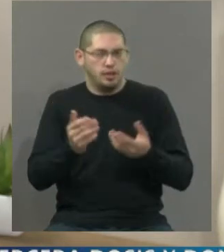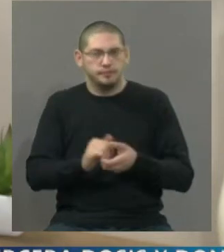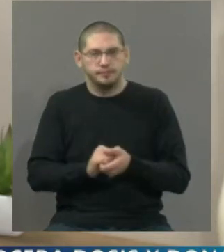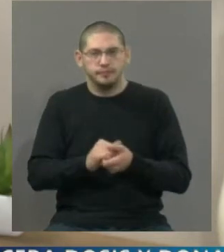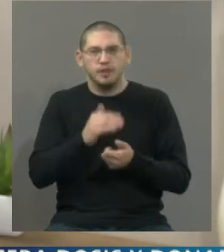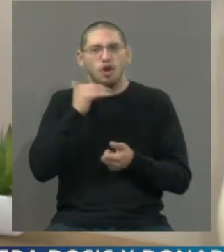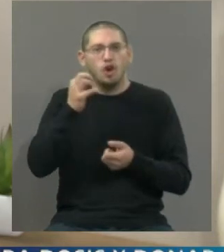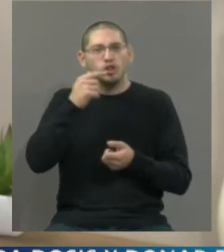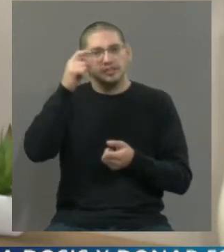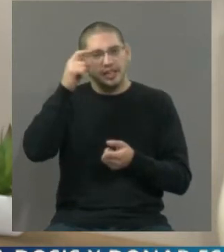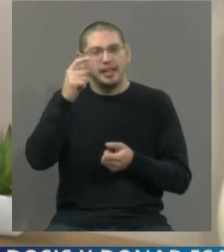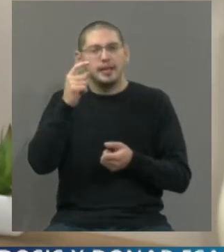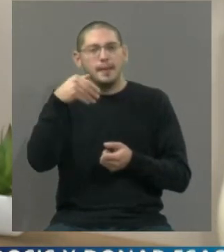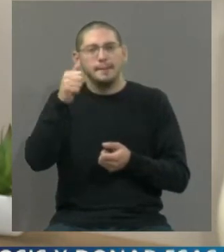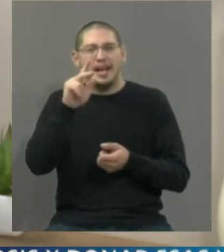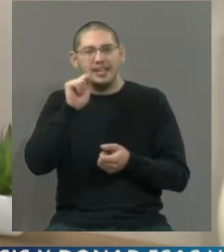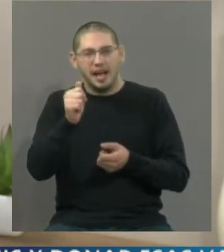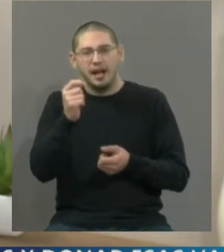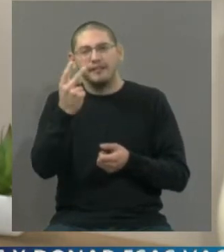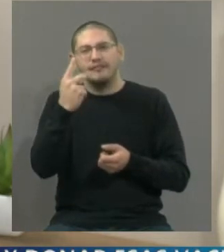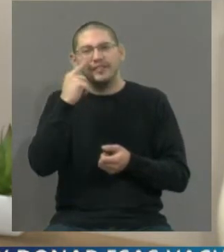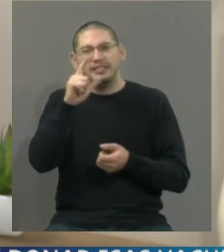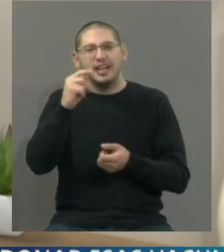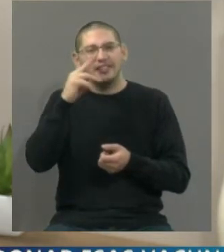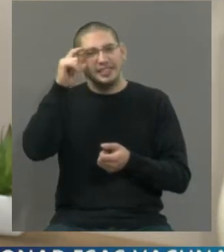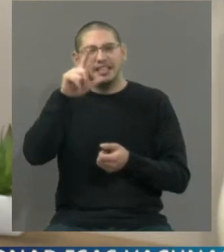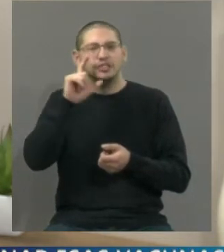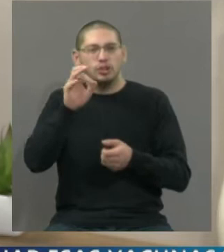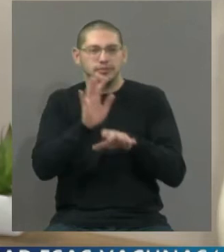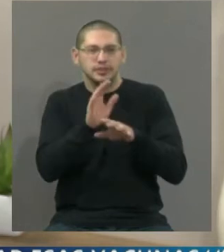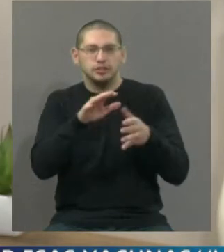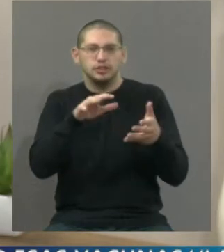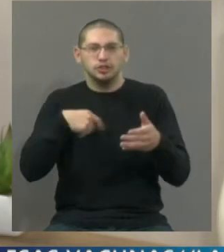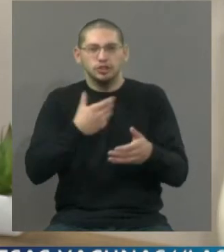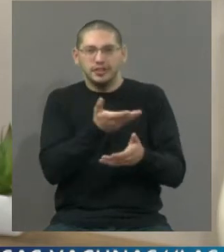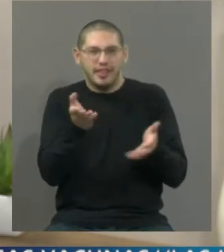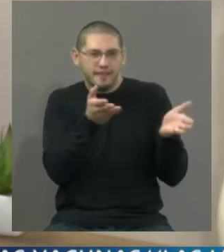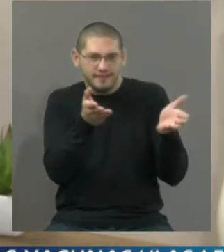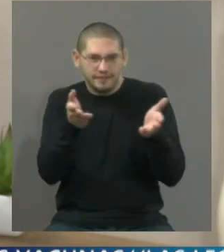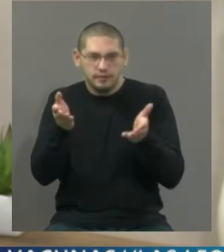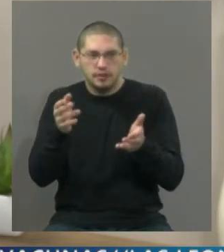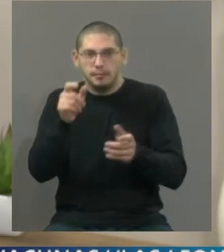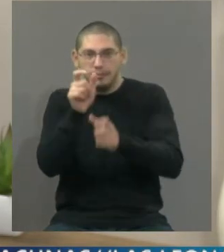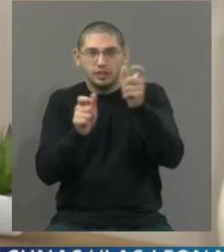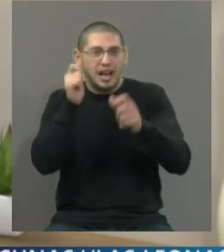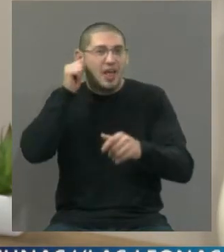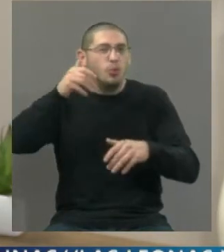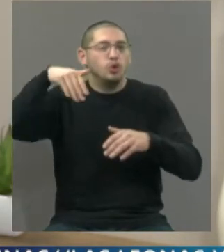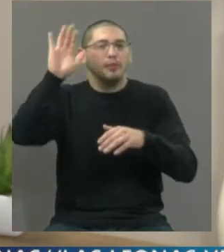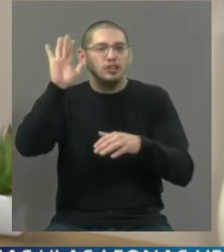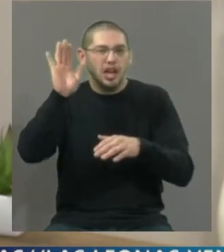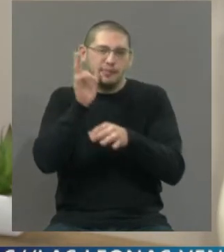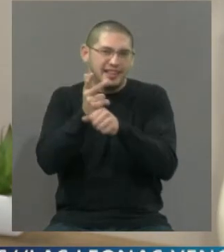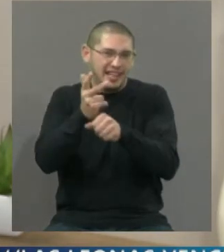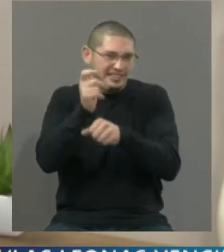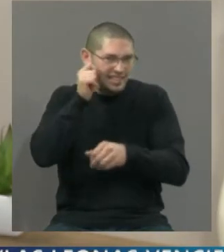José María Villavicencio con acciones sociales, y en realidad esta idea de la charla hacia los adultos mayores no es mía.